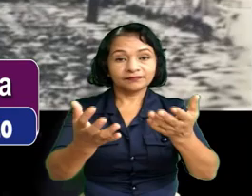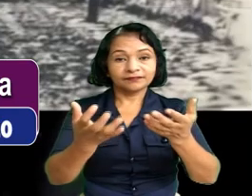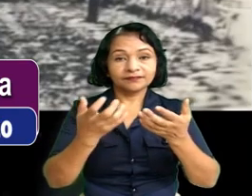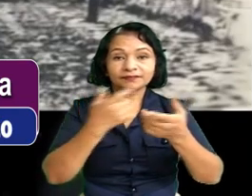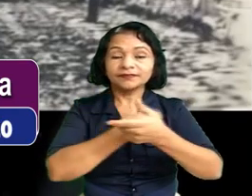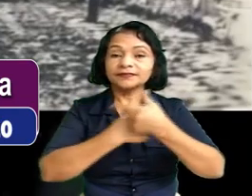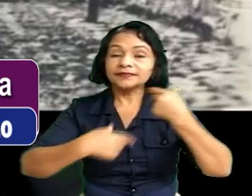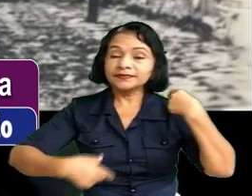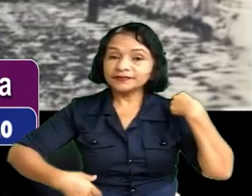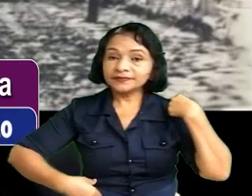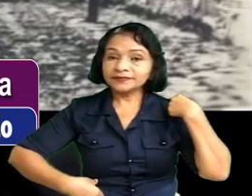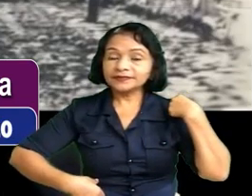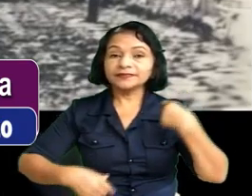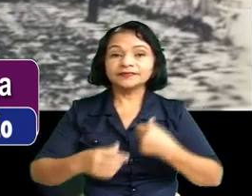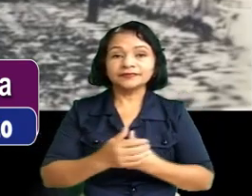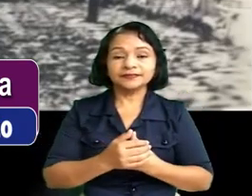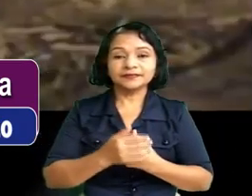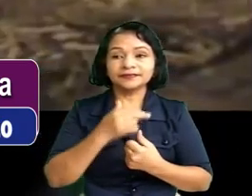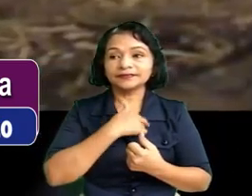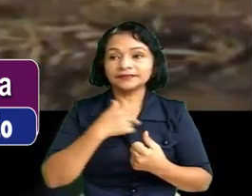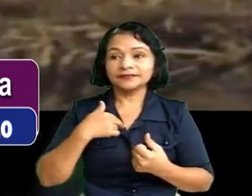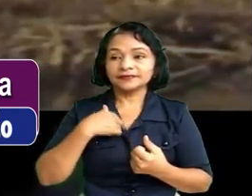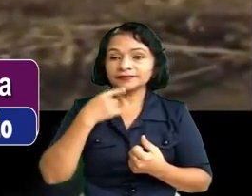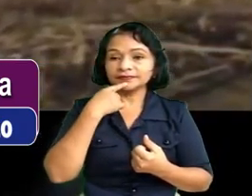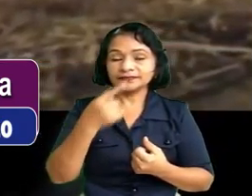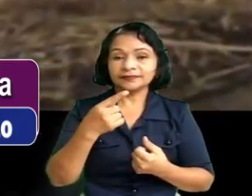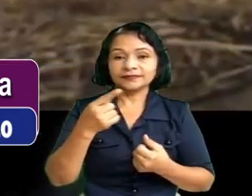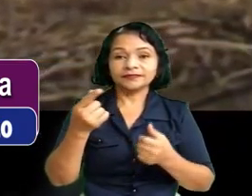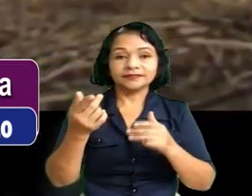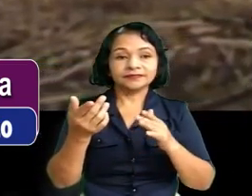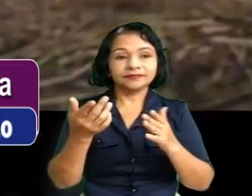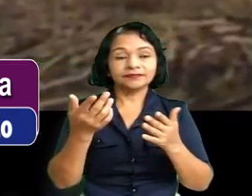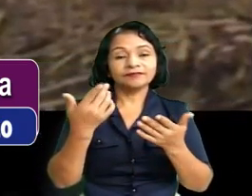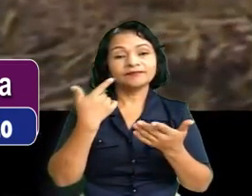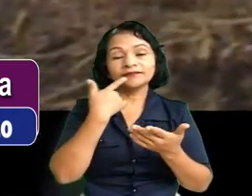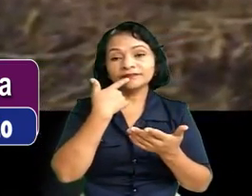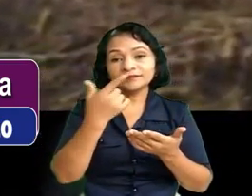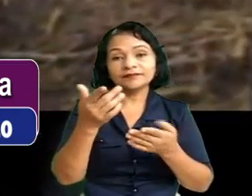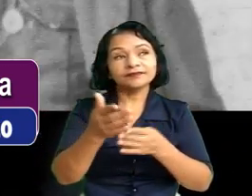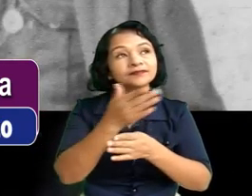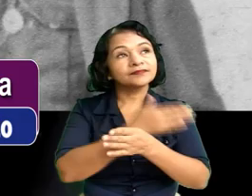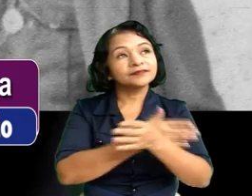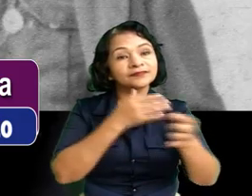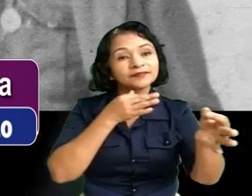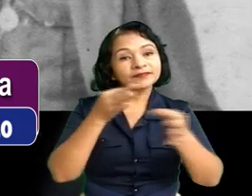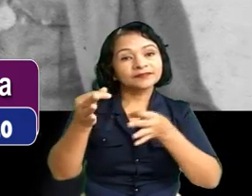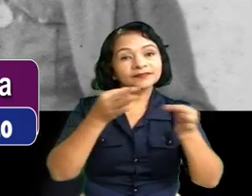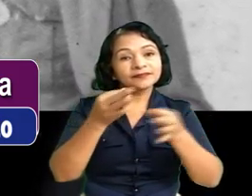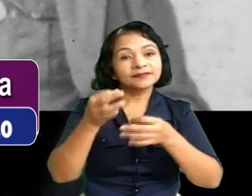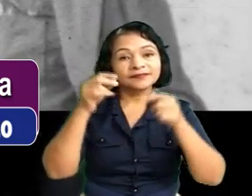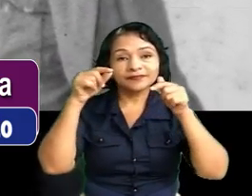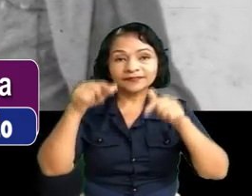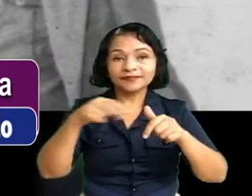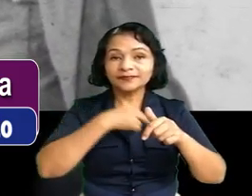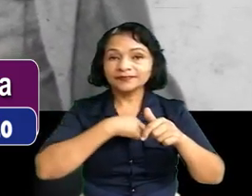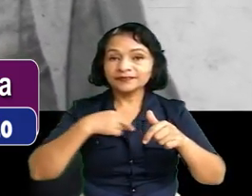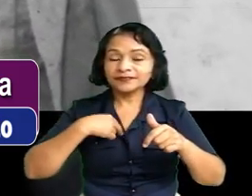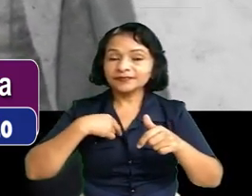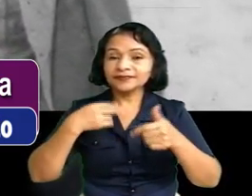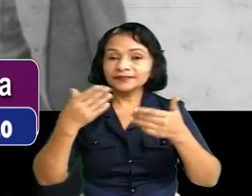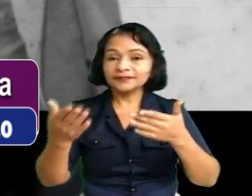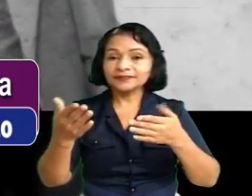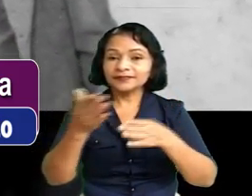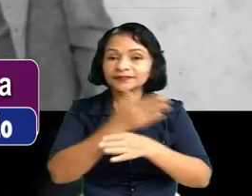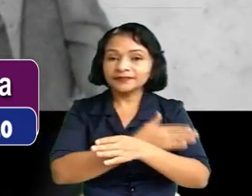presidente, comandante Daniel, a declarar la heroína, nosotros comentábamos que hasta ese momento estamos profundizando